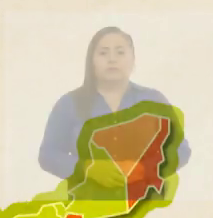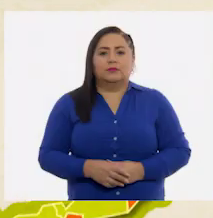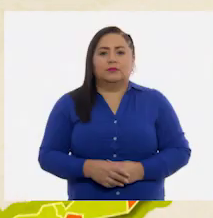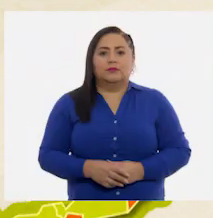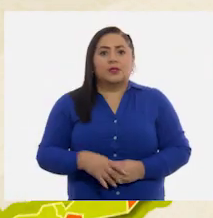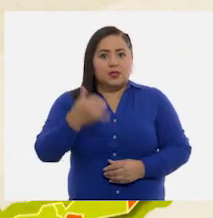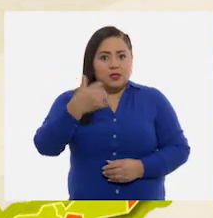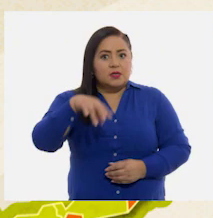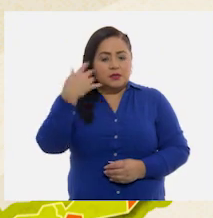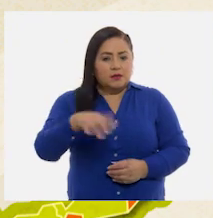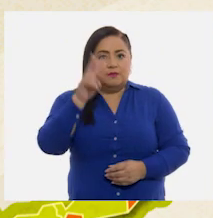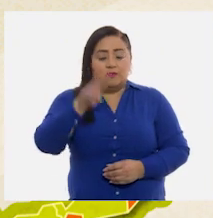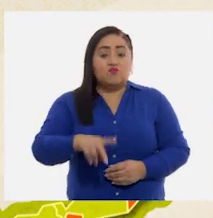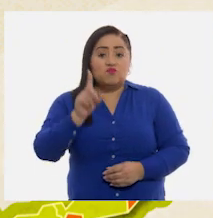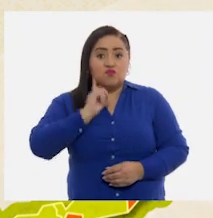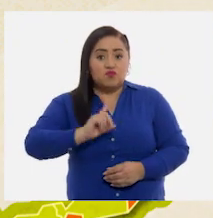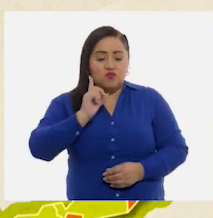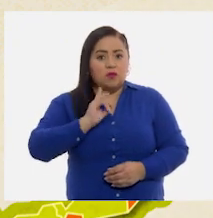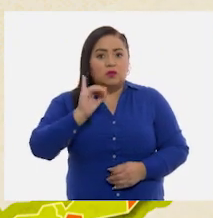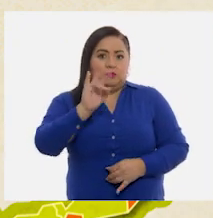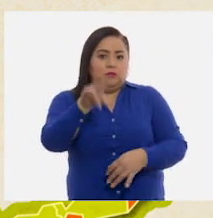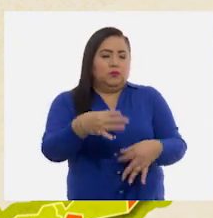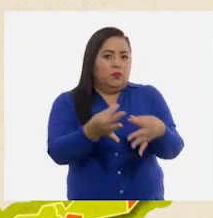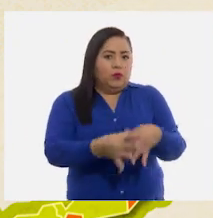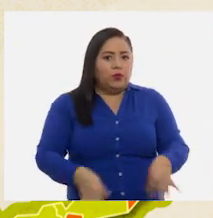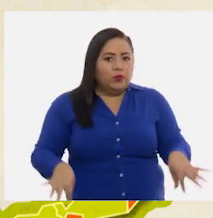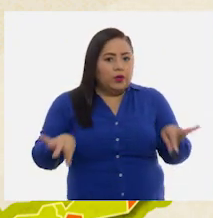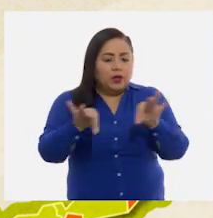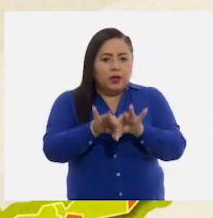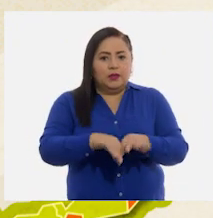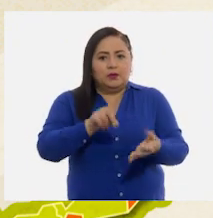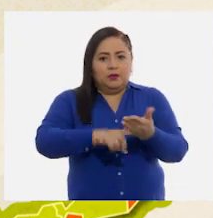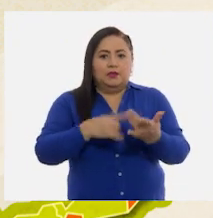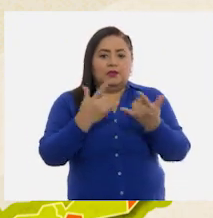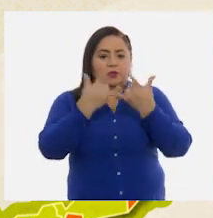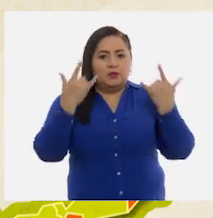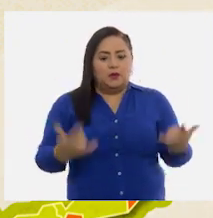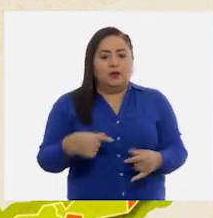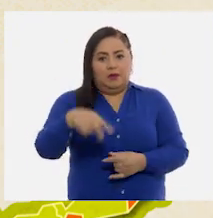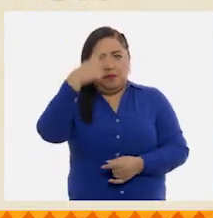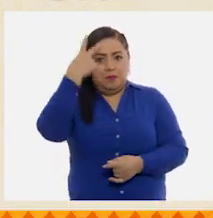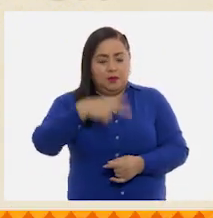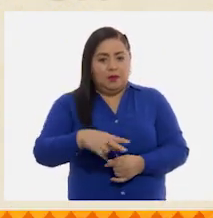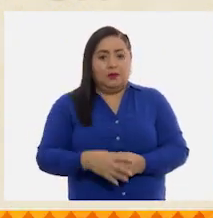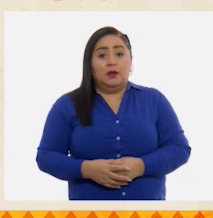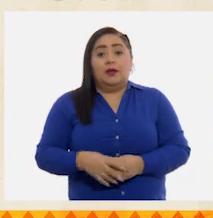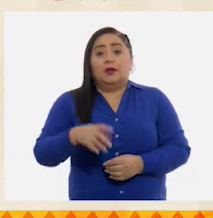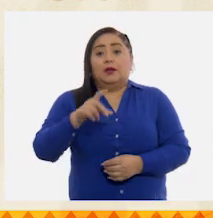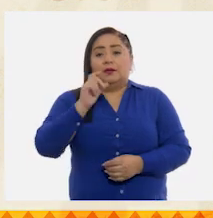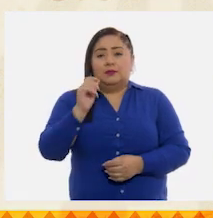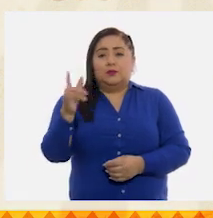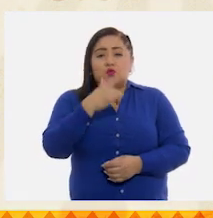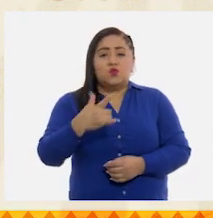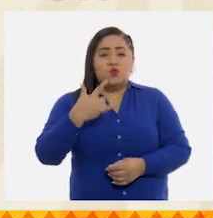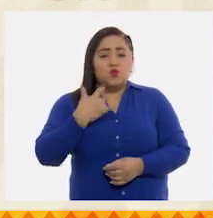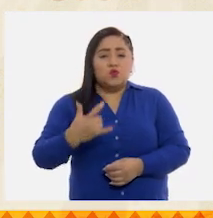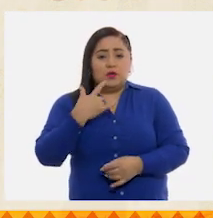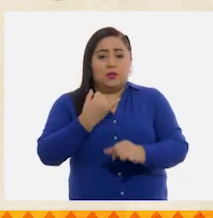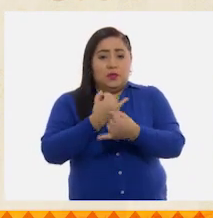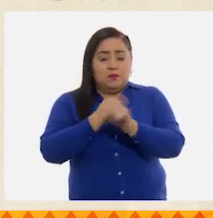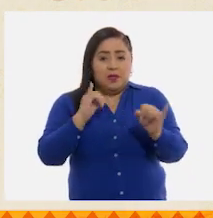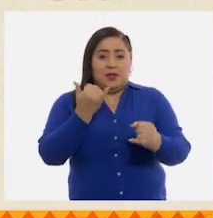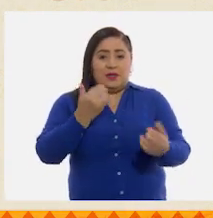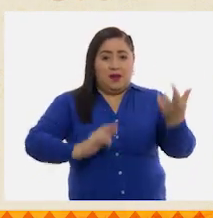Y vaya que las mujeres han jugado un papel importantísimo en la historia de México. Durante las luchas de independencia